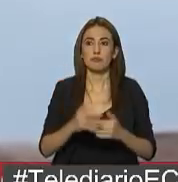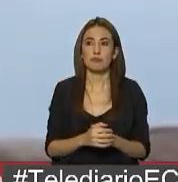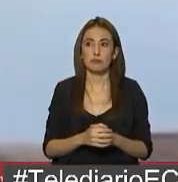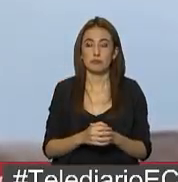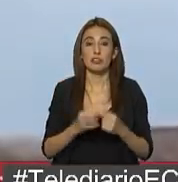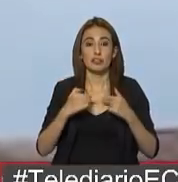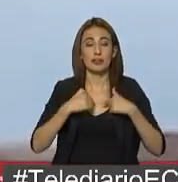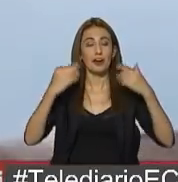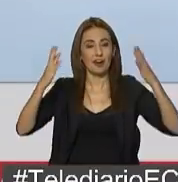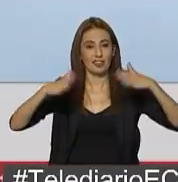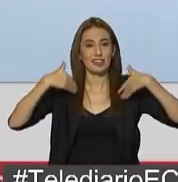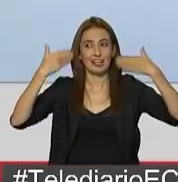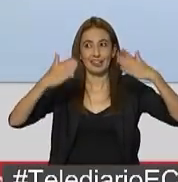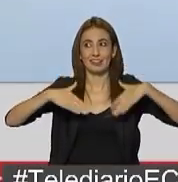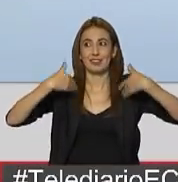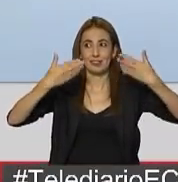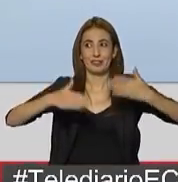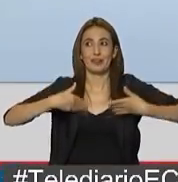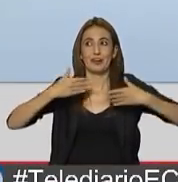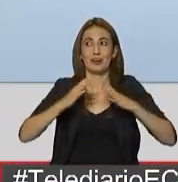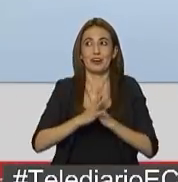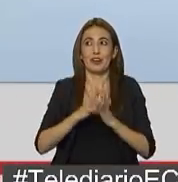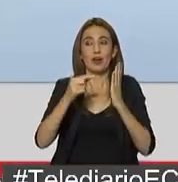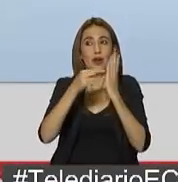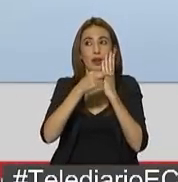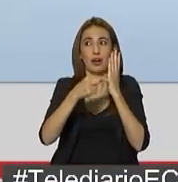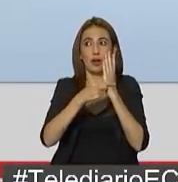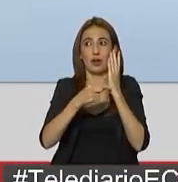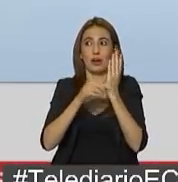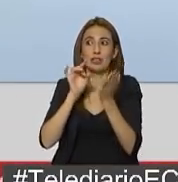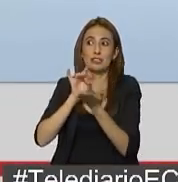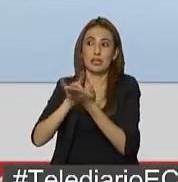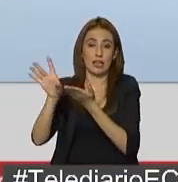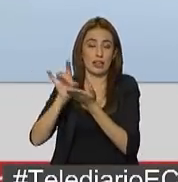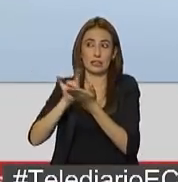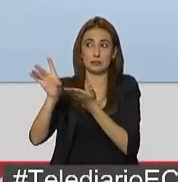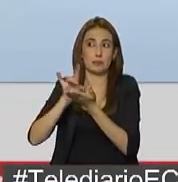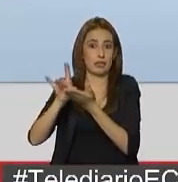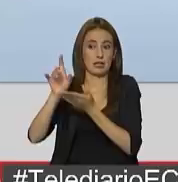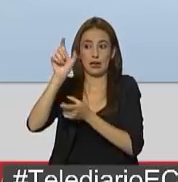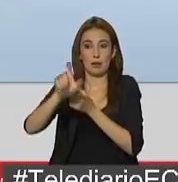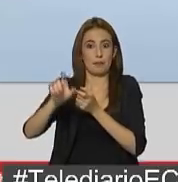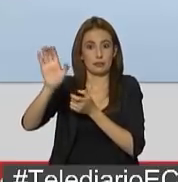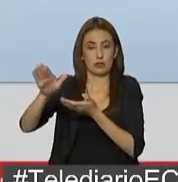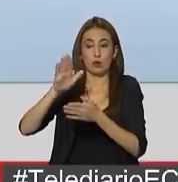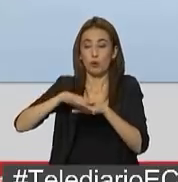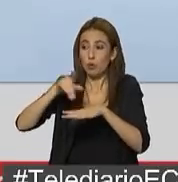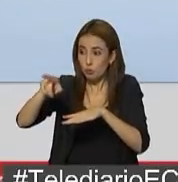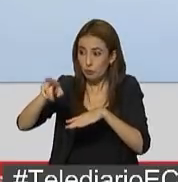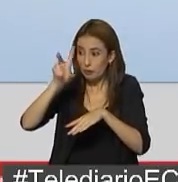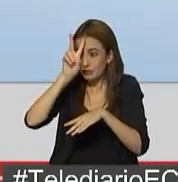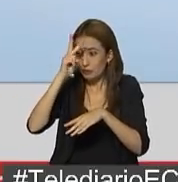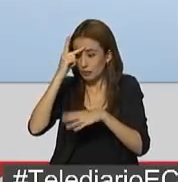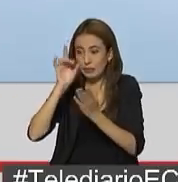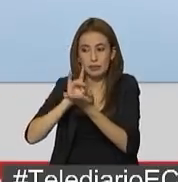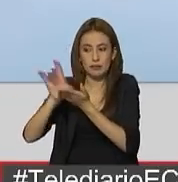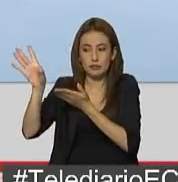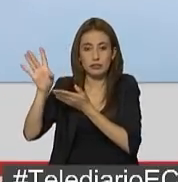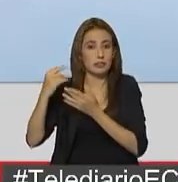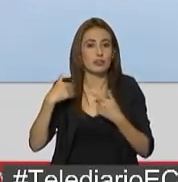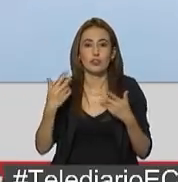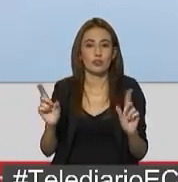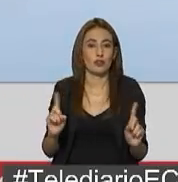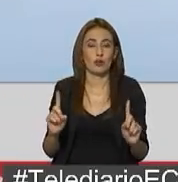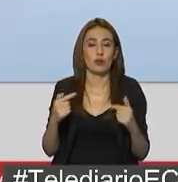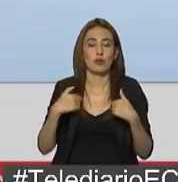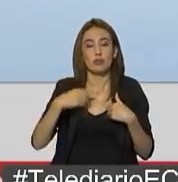voy contento porque vi que el dueño de la cuenta había puesto que no iba a despedir al mensajero. Imagínese, lo hubiera despedido, una familia se hubiera quedado